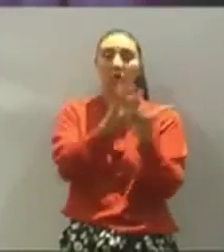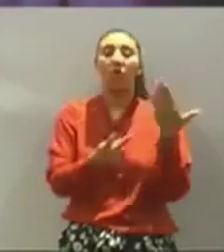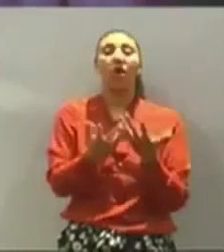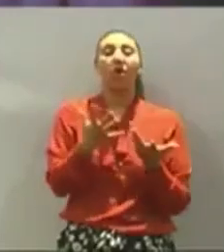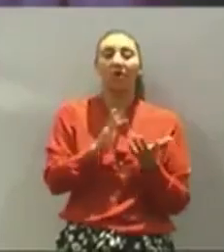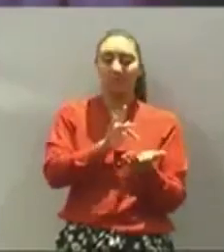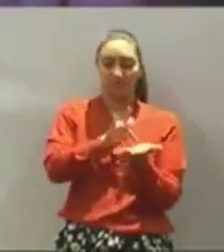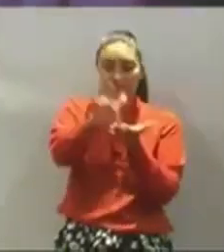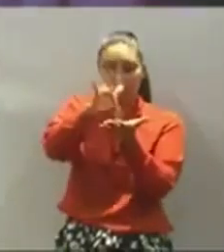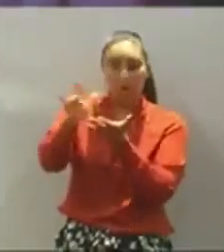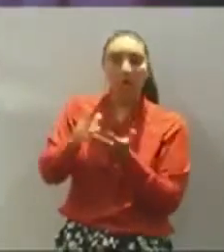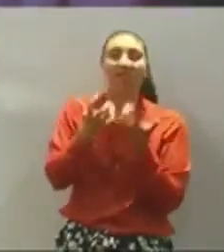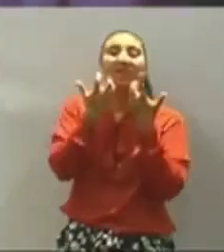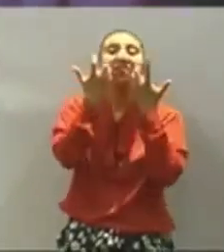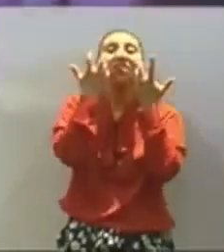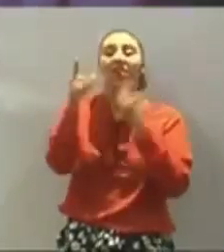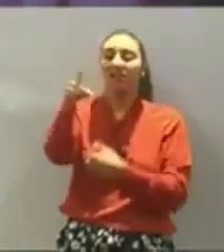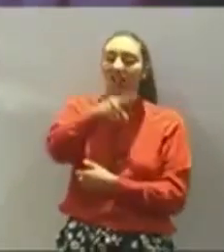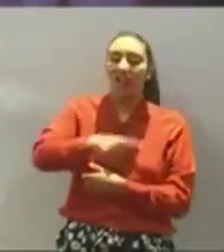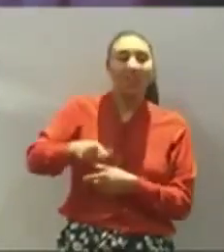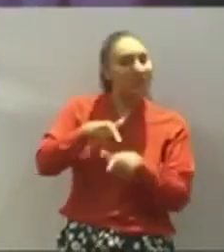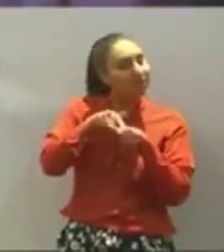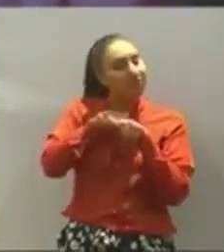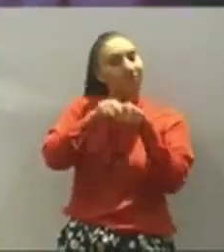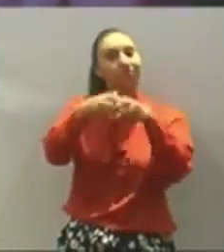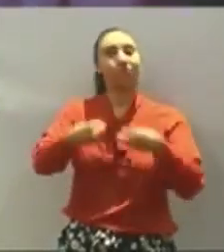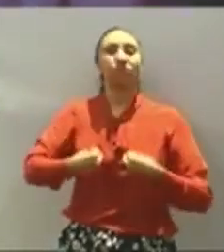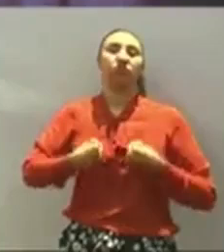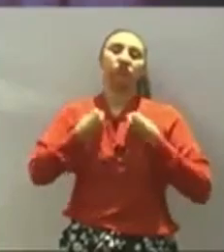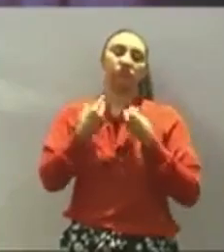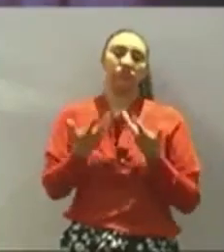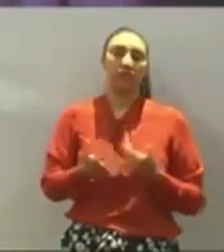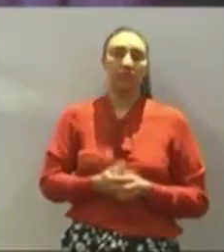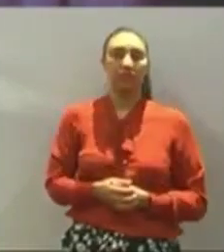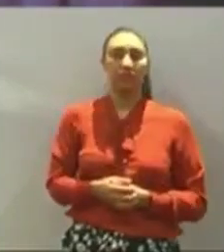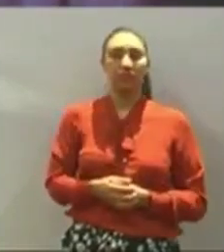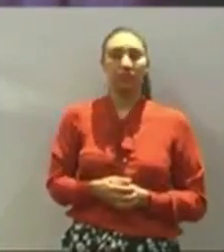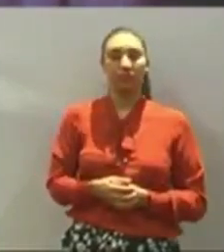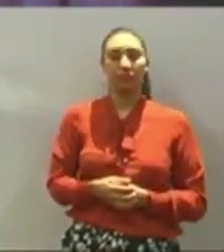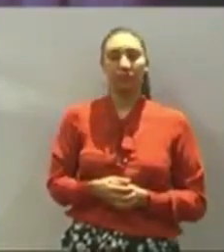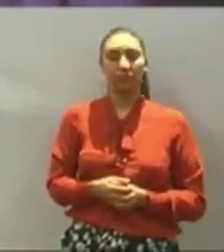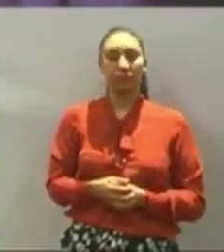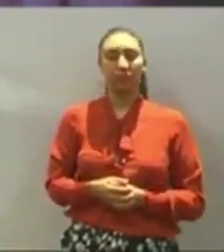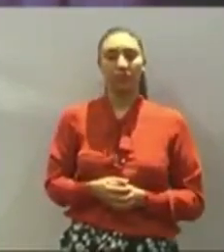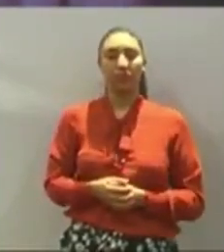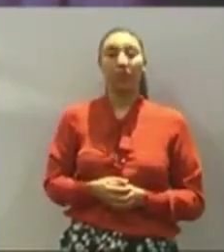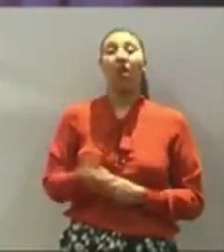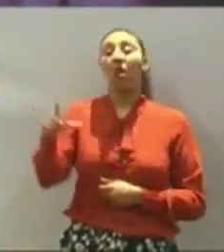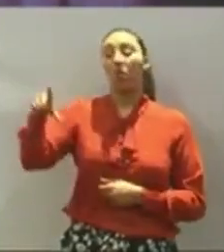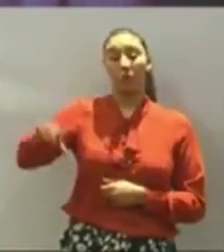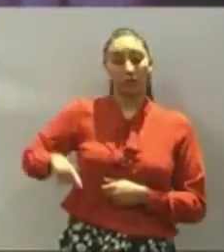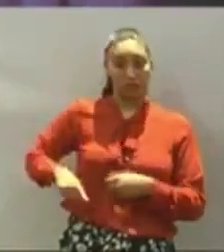con cáncer les pidió no temer a la enfermedad, toda vez que ahora cuentan con el apoyo económico de la Administración Estatal. En el gobierno